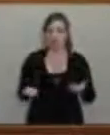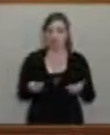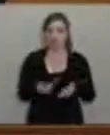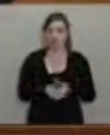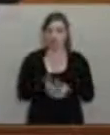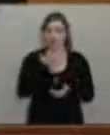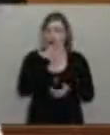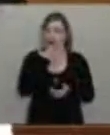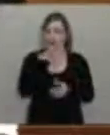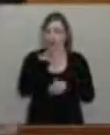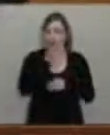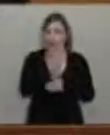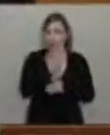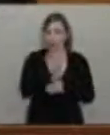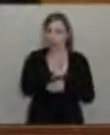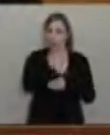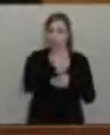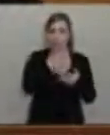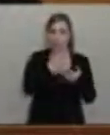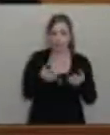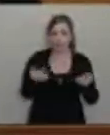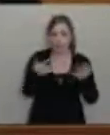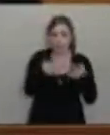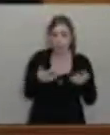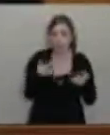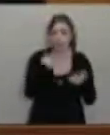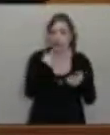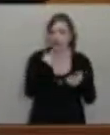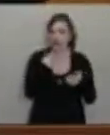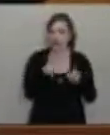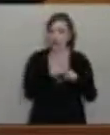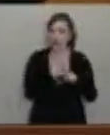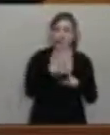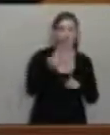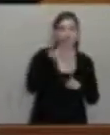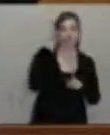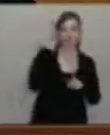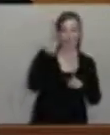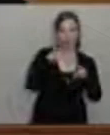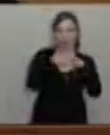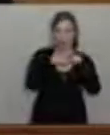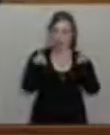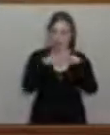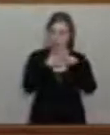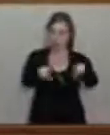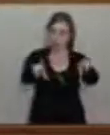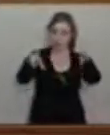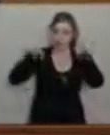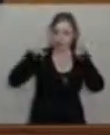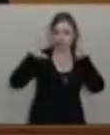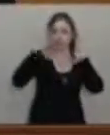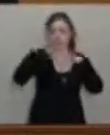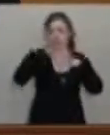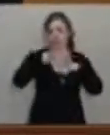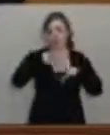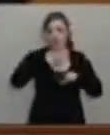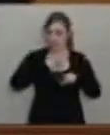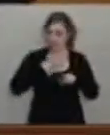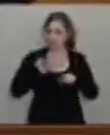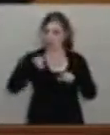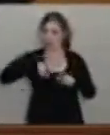en uno de los párrafos otorgando protagonismo a las empresas, no podemos estar más en sintonía y más de